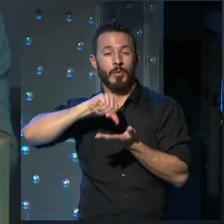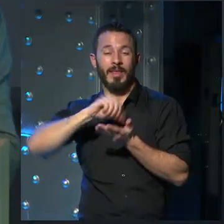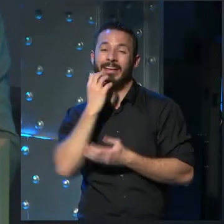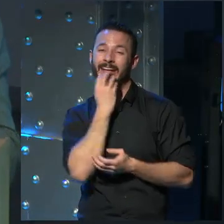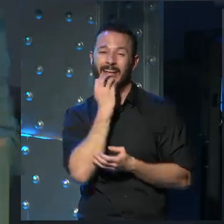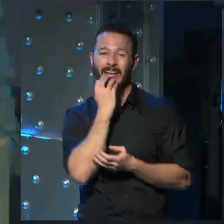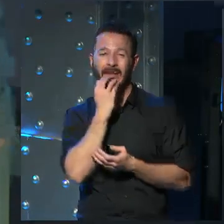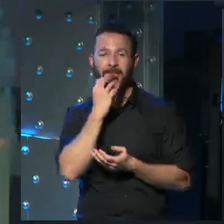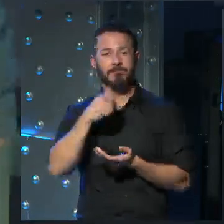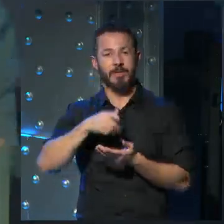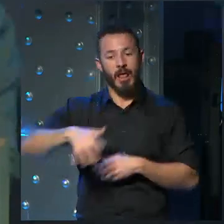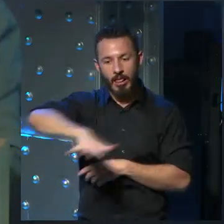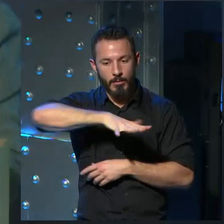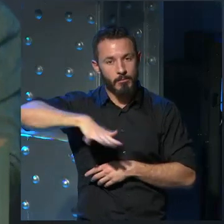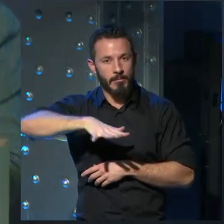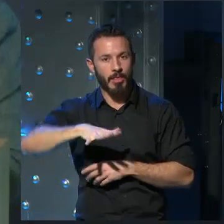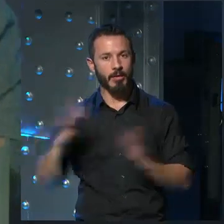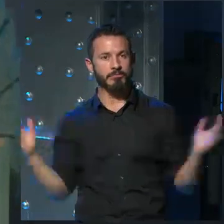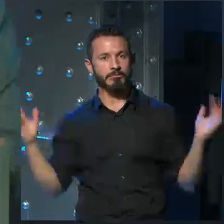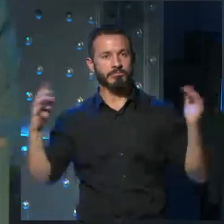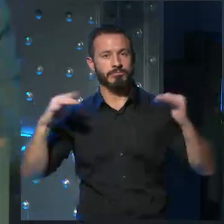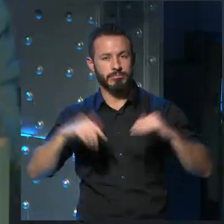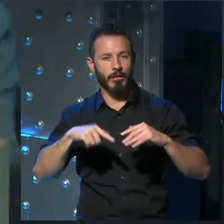las que al final el ágora era el sitio donde al final